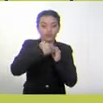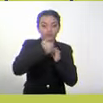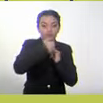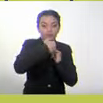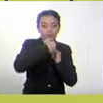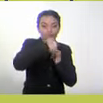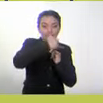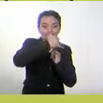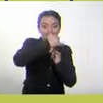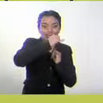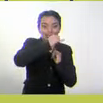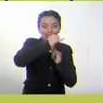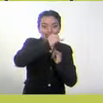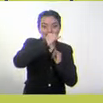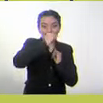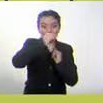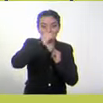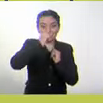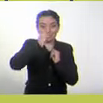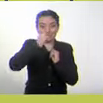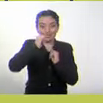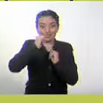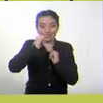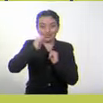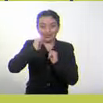y cerrar el circuito.